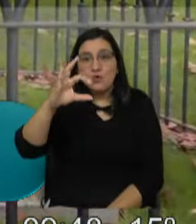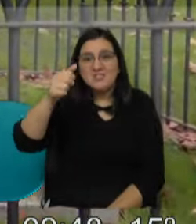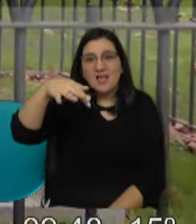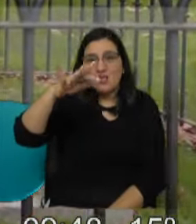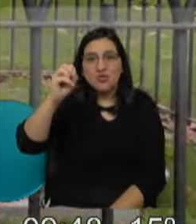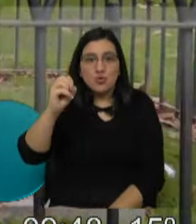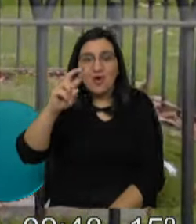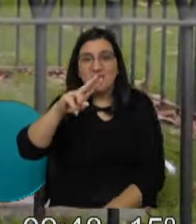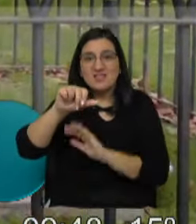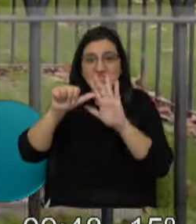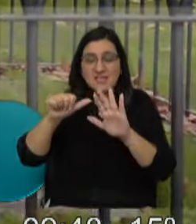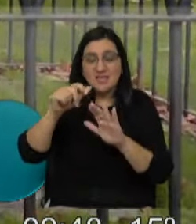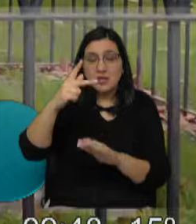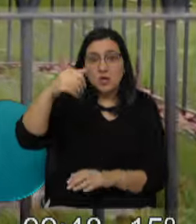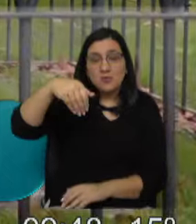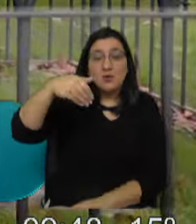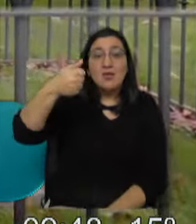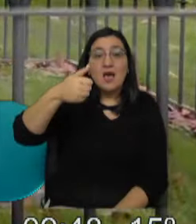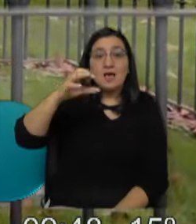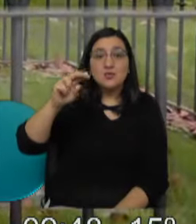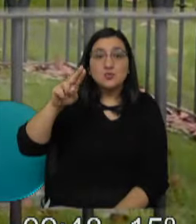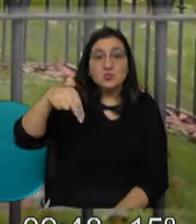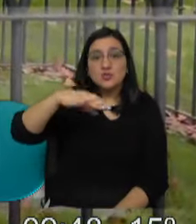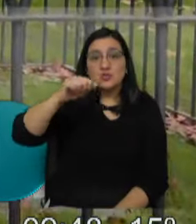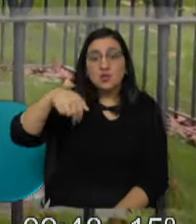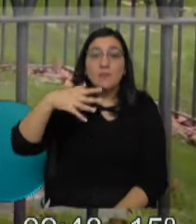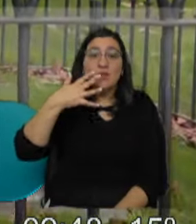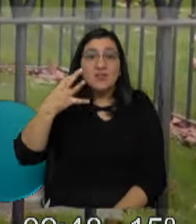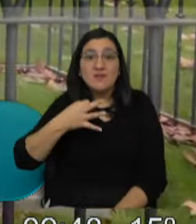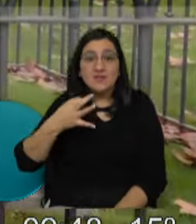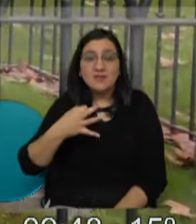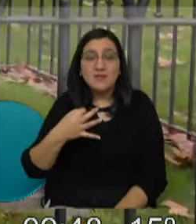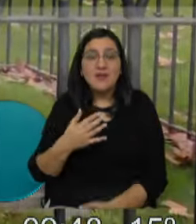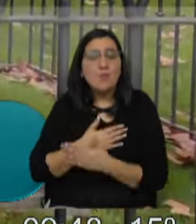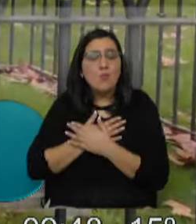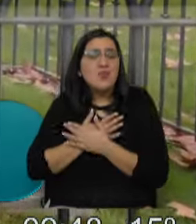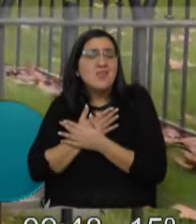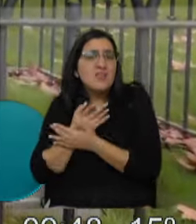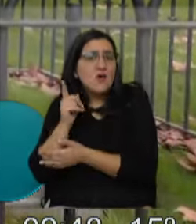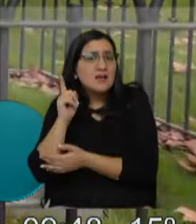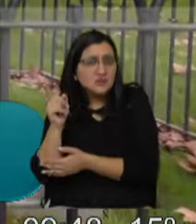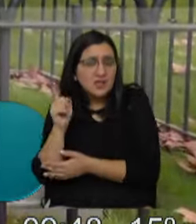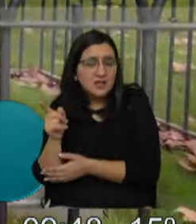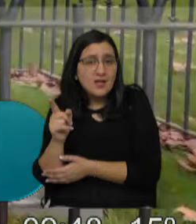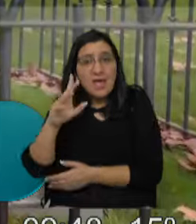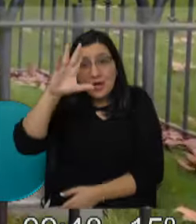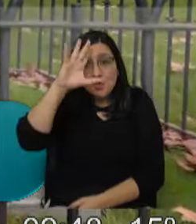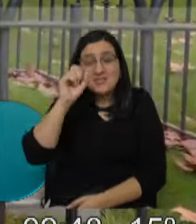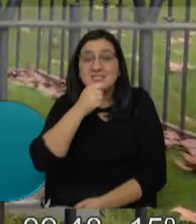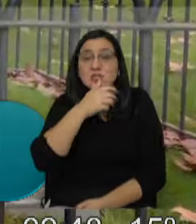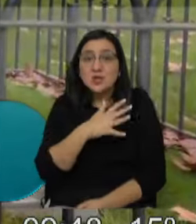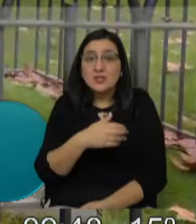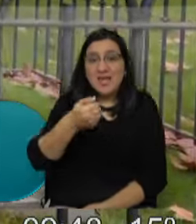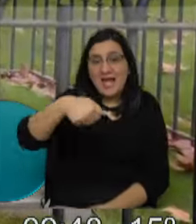Guarambaré, a 26 kilómetros de Asunción del Paraguay. Porque de verdad era muy, pero muy querido, ¿no? Hay que recordar la historia de Ancina, que todos la tenemos